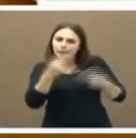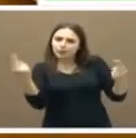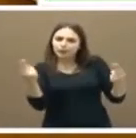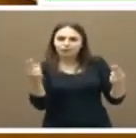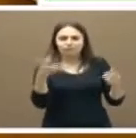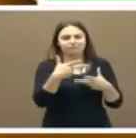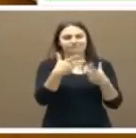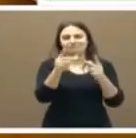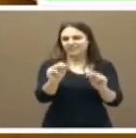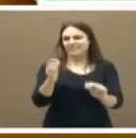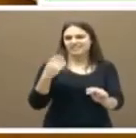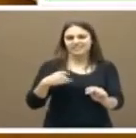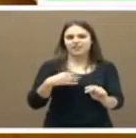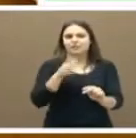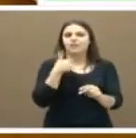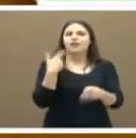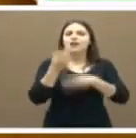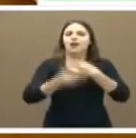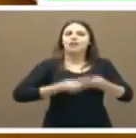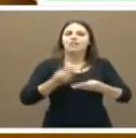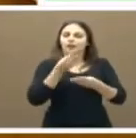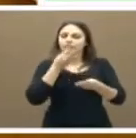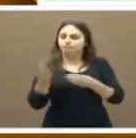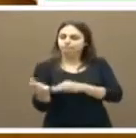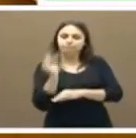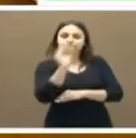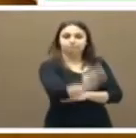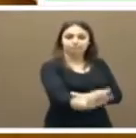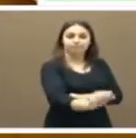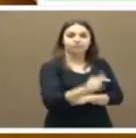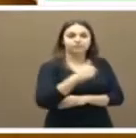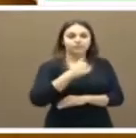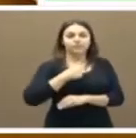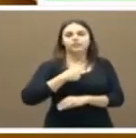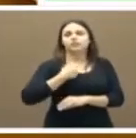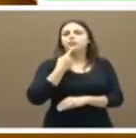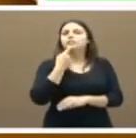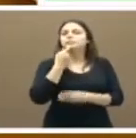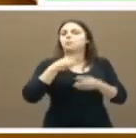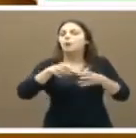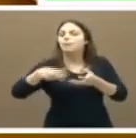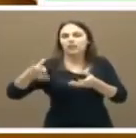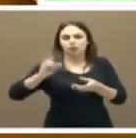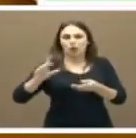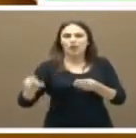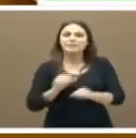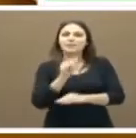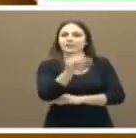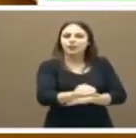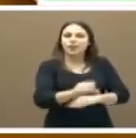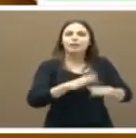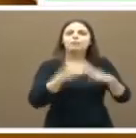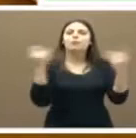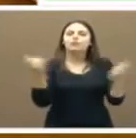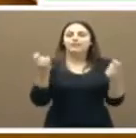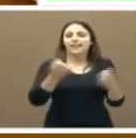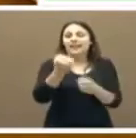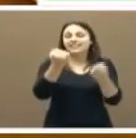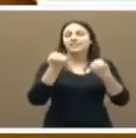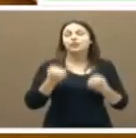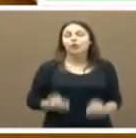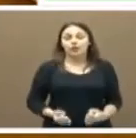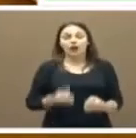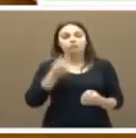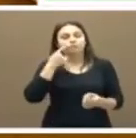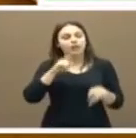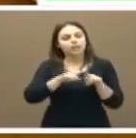Comisión de expertos para establecer unas inversiones, que no reparto, inversiones de la publicidad institucional con criterios racionales